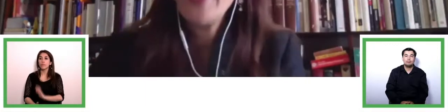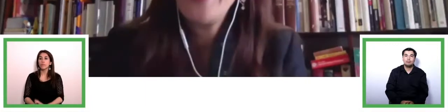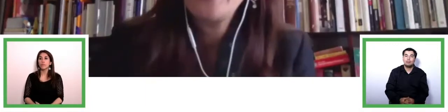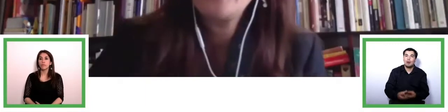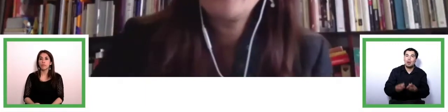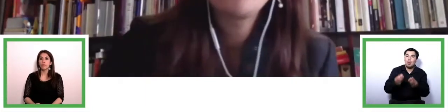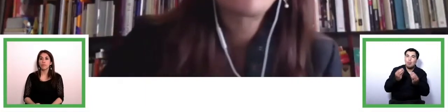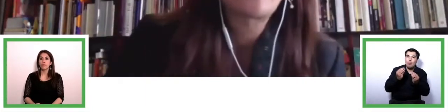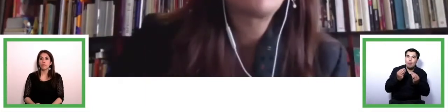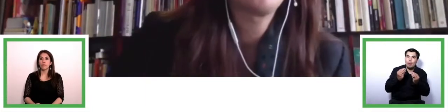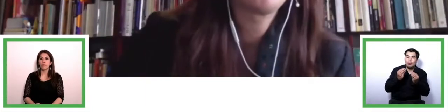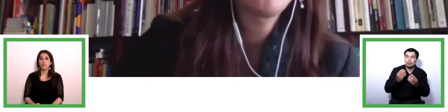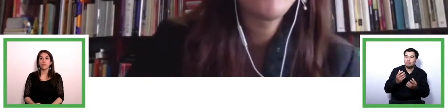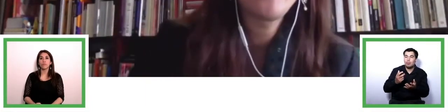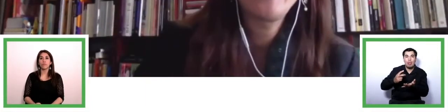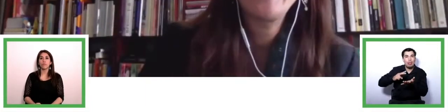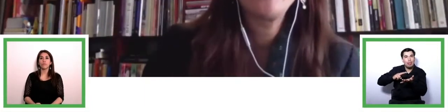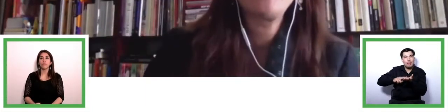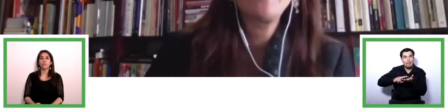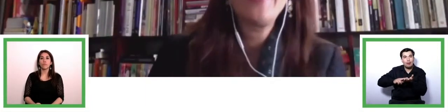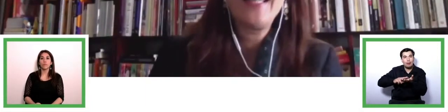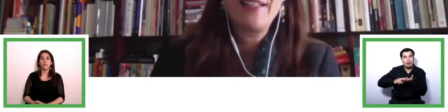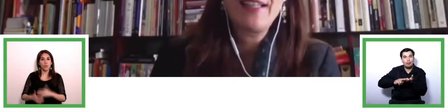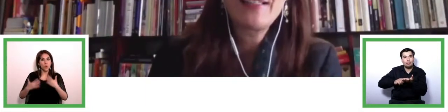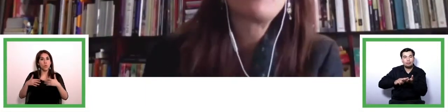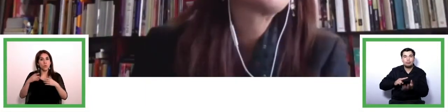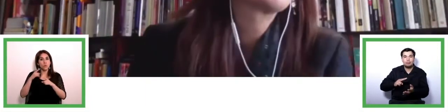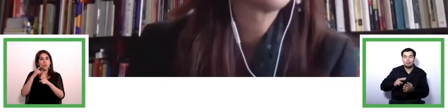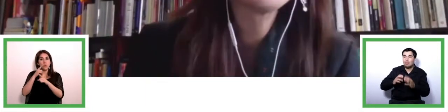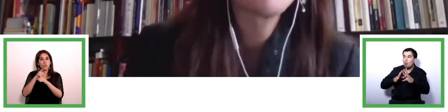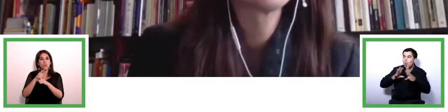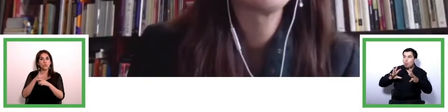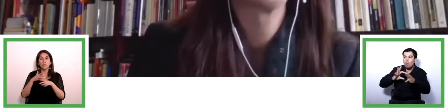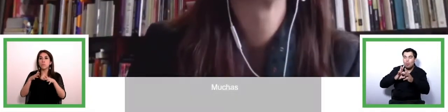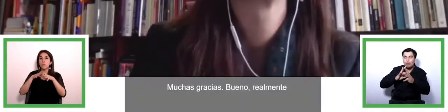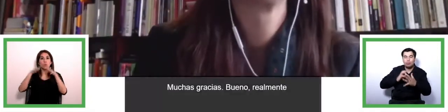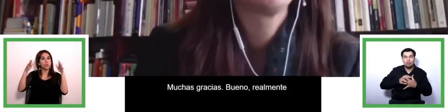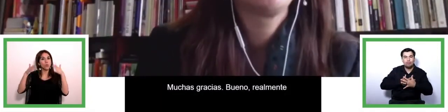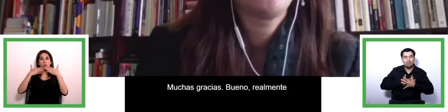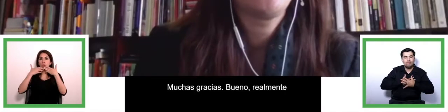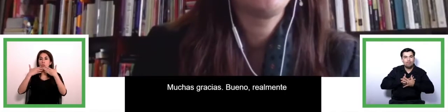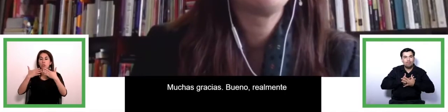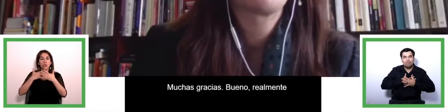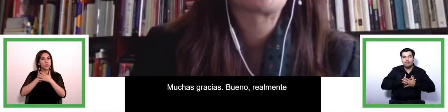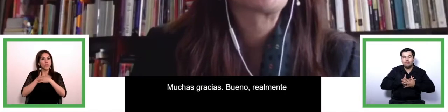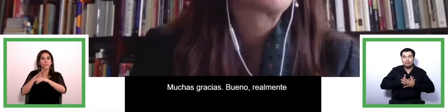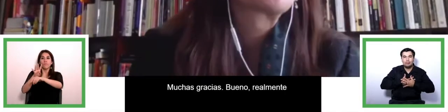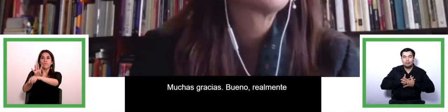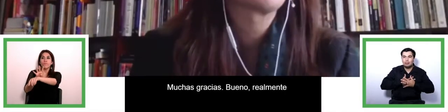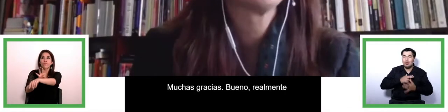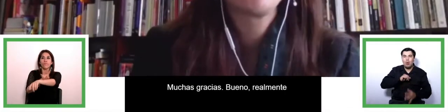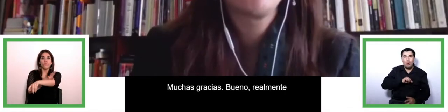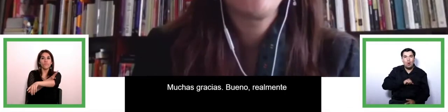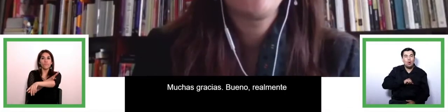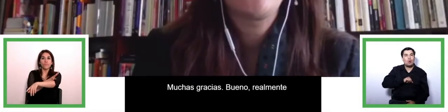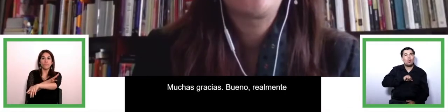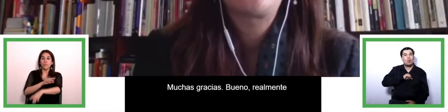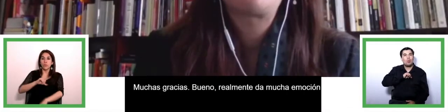Bueno, realmente da mucha, mucha emoción,